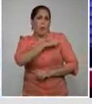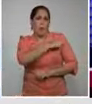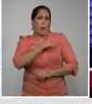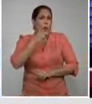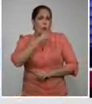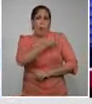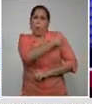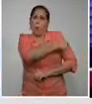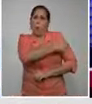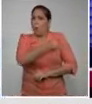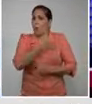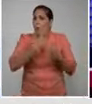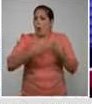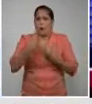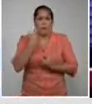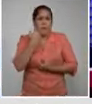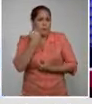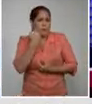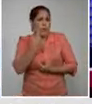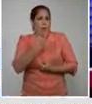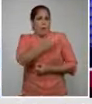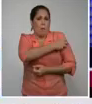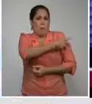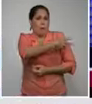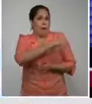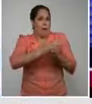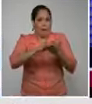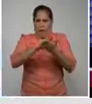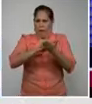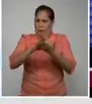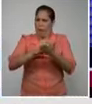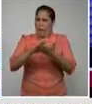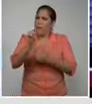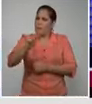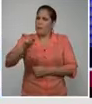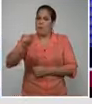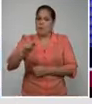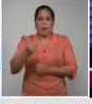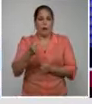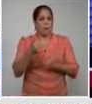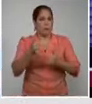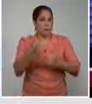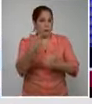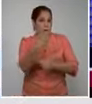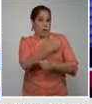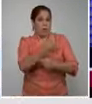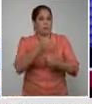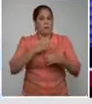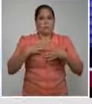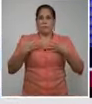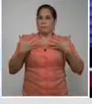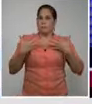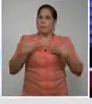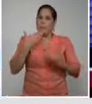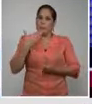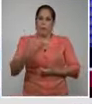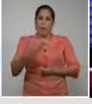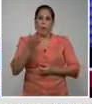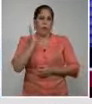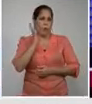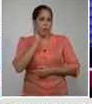conformidad entre los líderes de este proyecto del Instituto Finlay de Vacunas. Usted siempre conéctese con nuestra conferencia